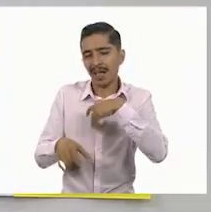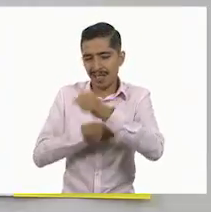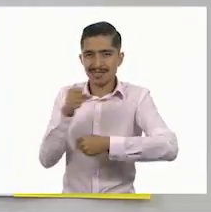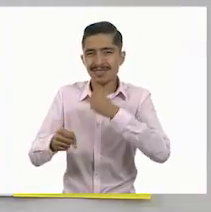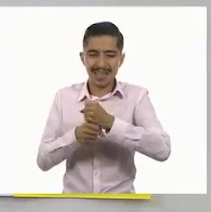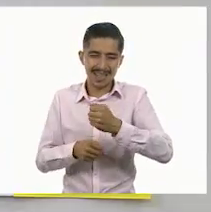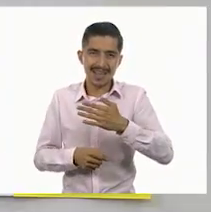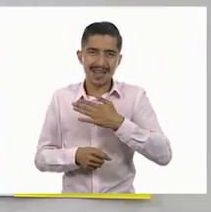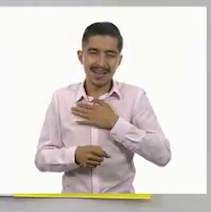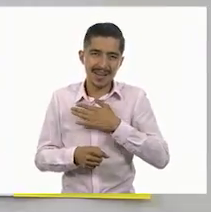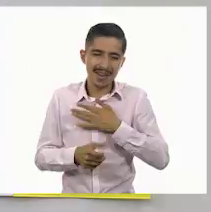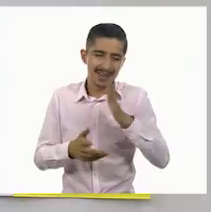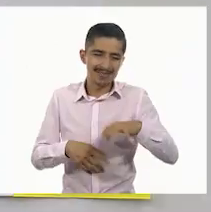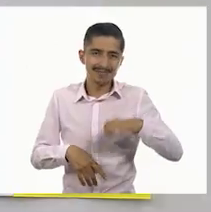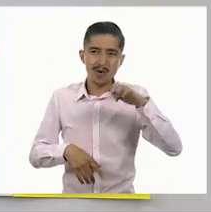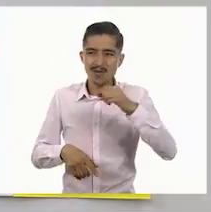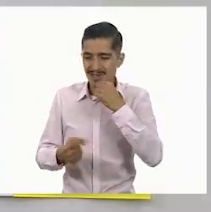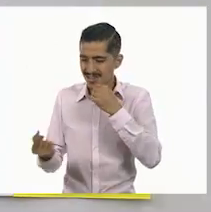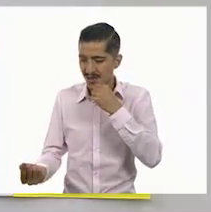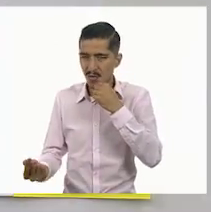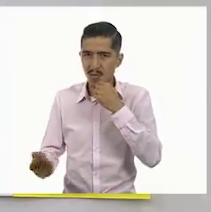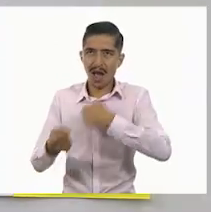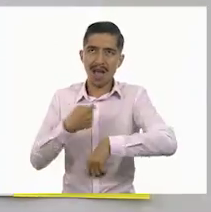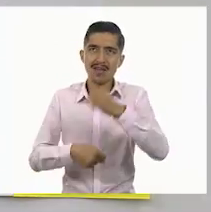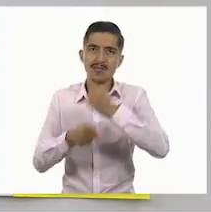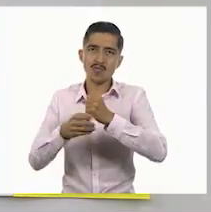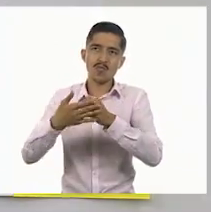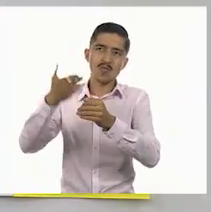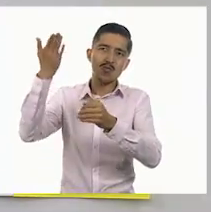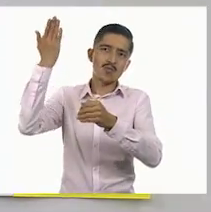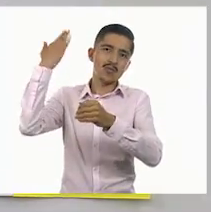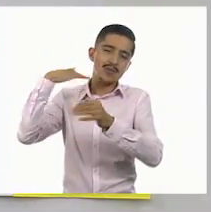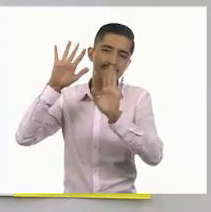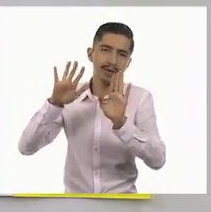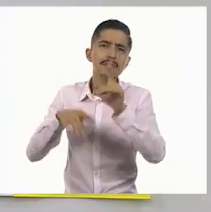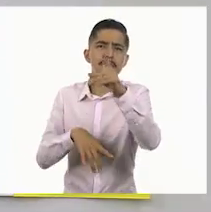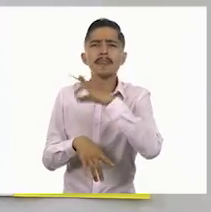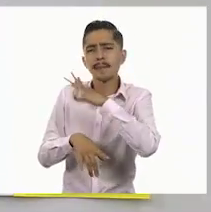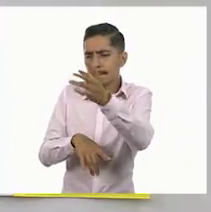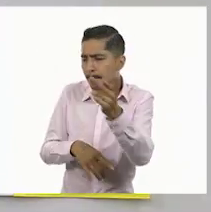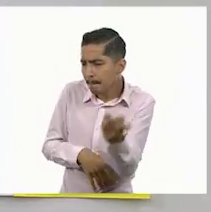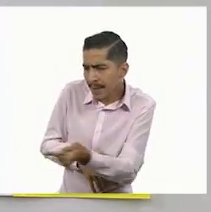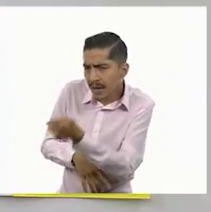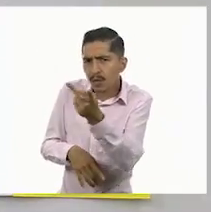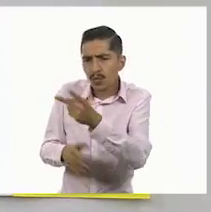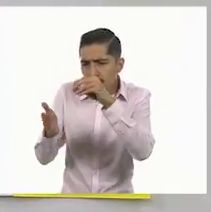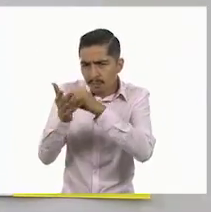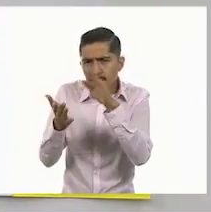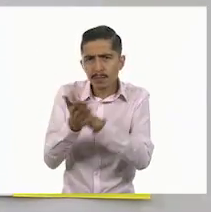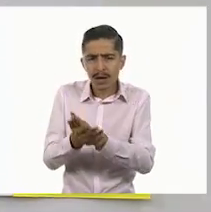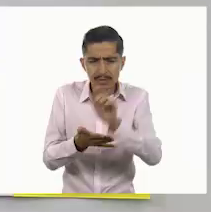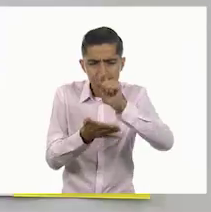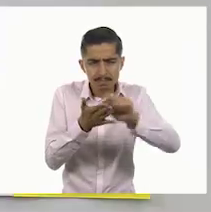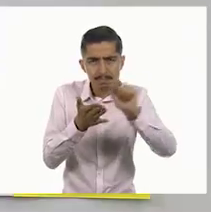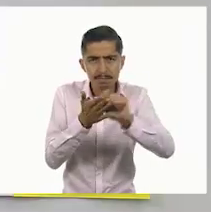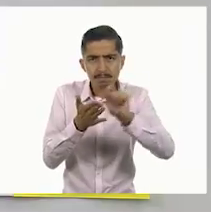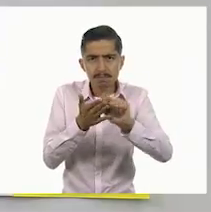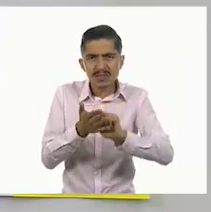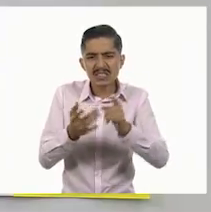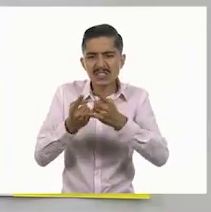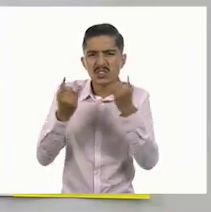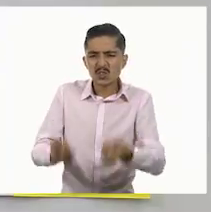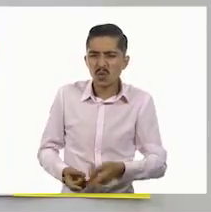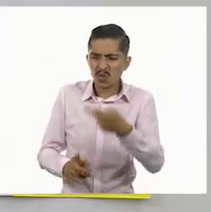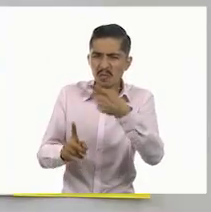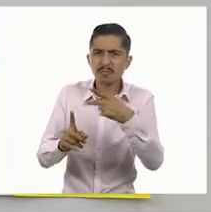ya la infancia transcurrió hace mucho tiempo. Pero tú puedes preguntar o plasmar dentro de la redacción de tu biografía qué fue lo